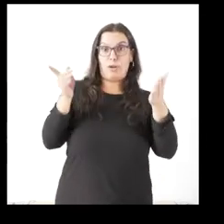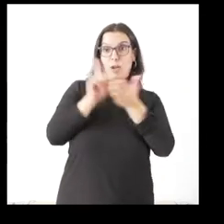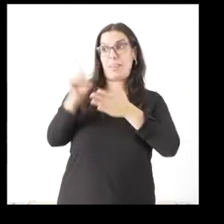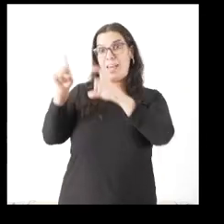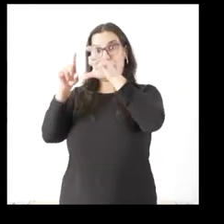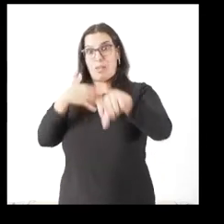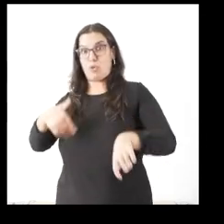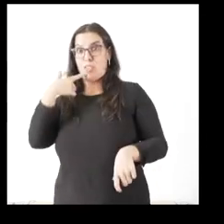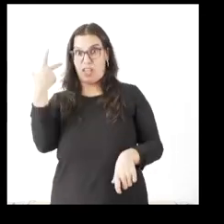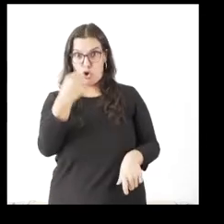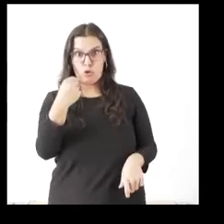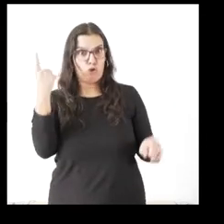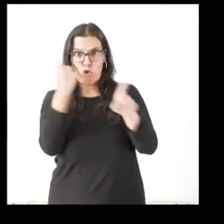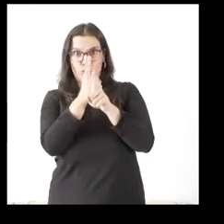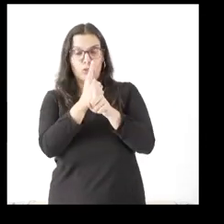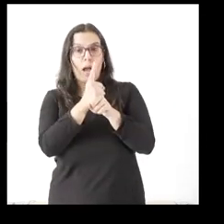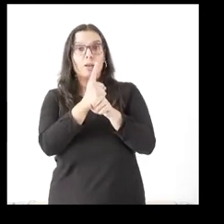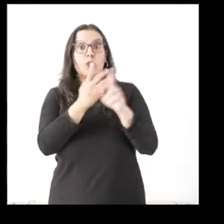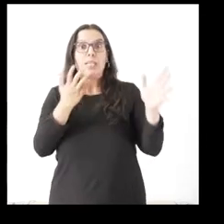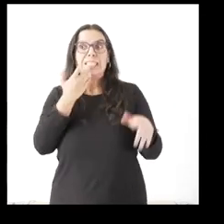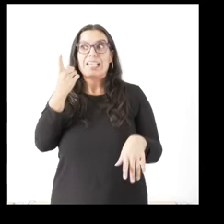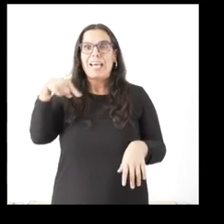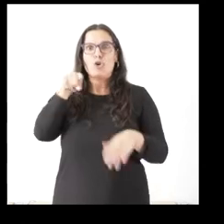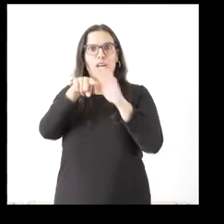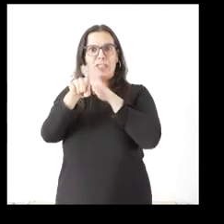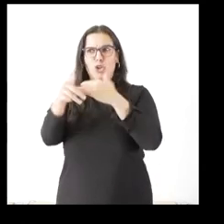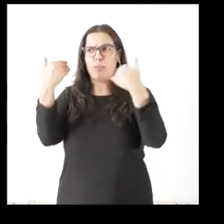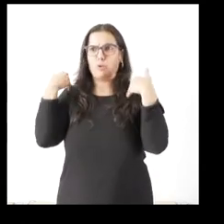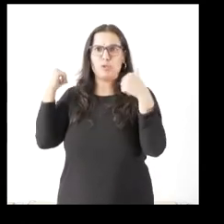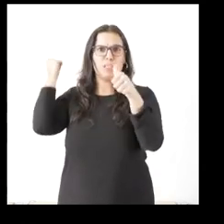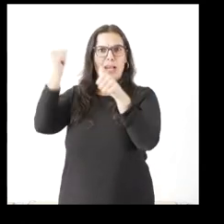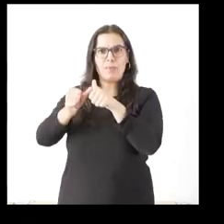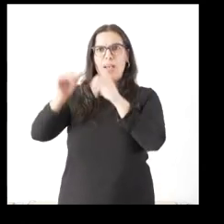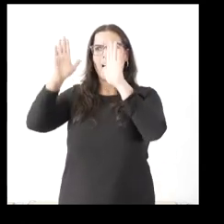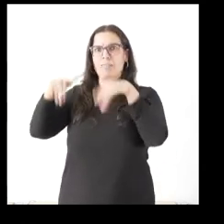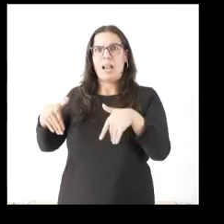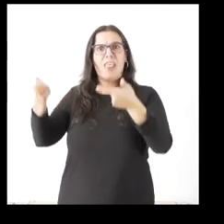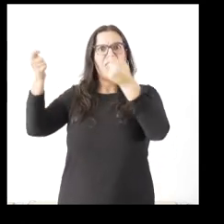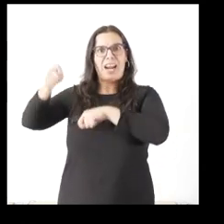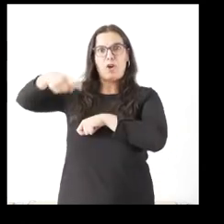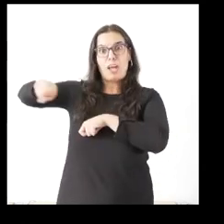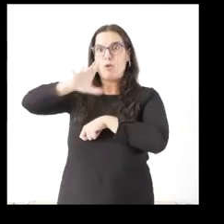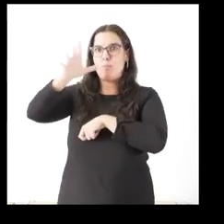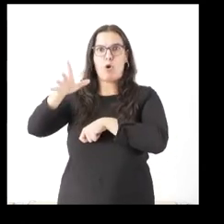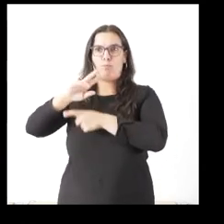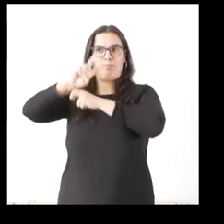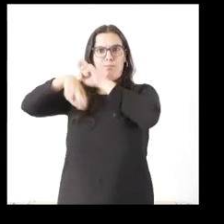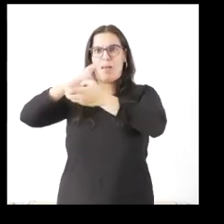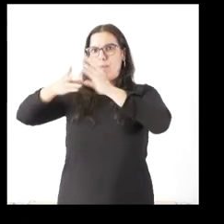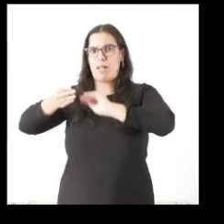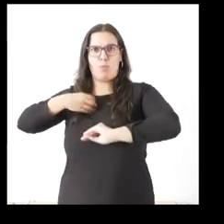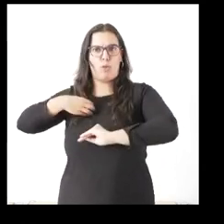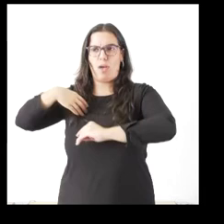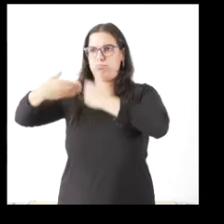no es suficiente la opinión de quienes han gestionado la central y que la cerraron por dejar de ser viable, y ya que el